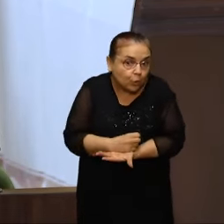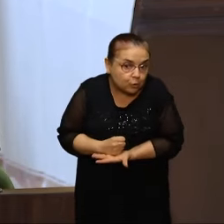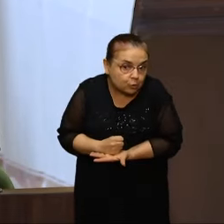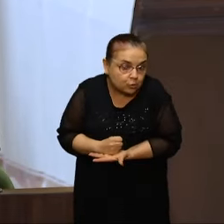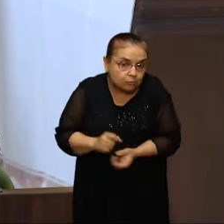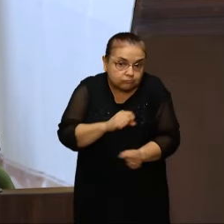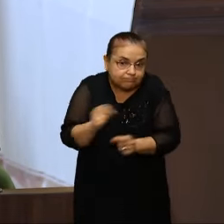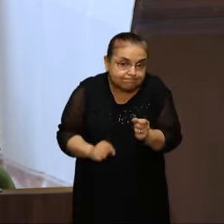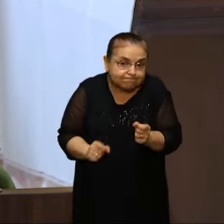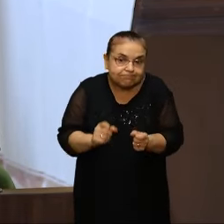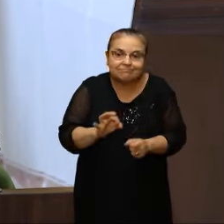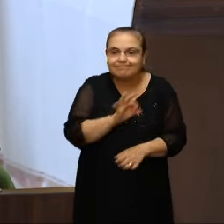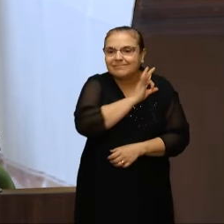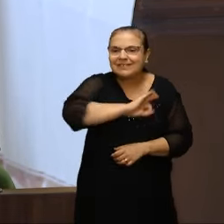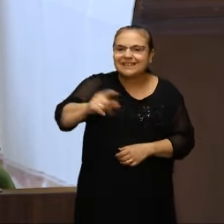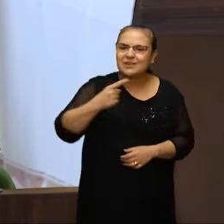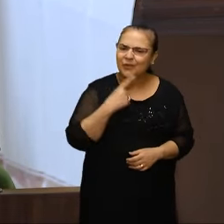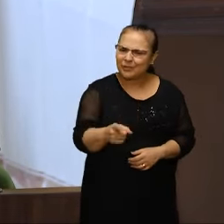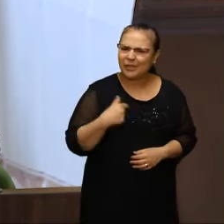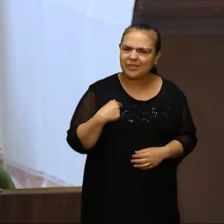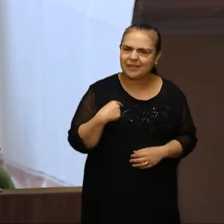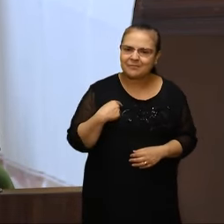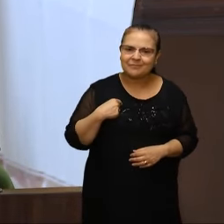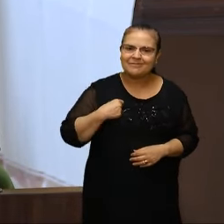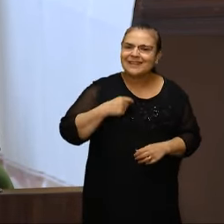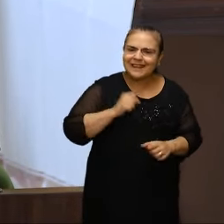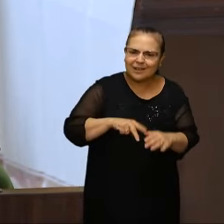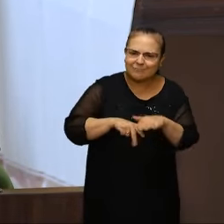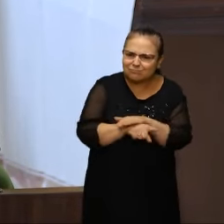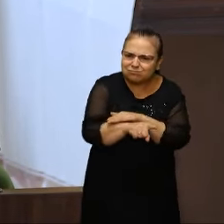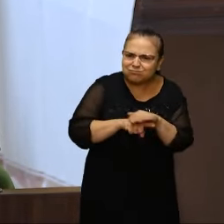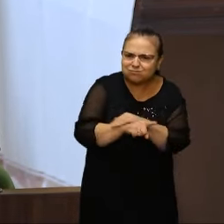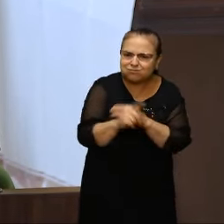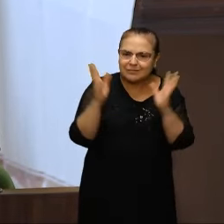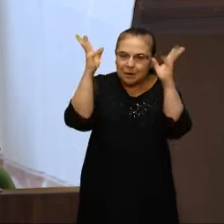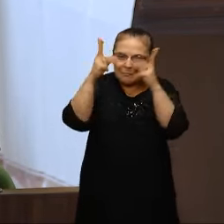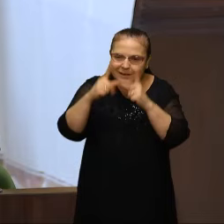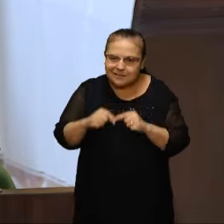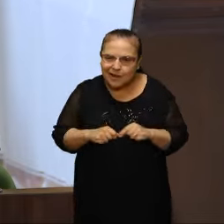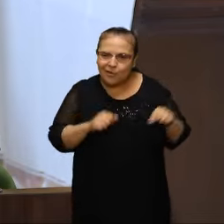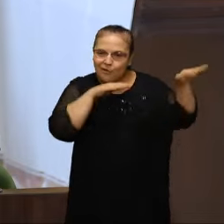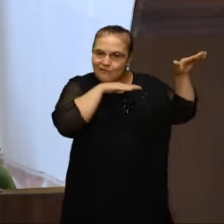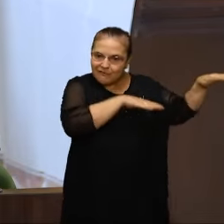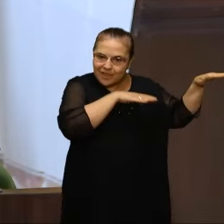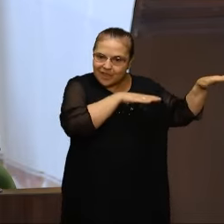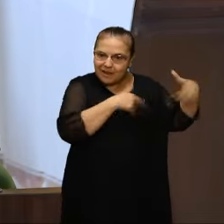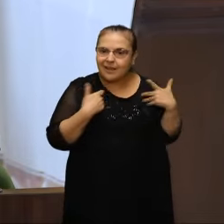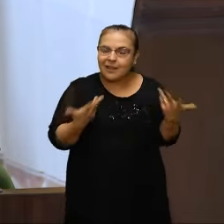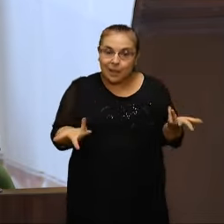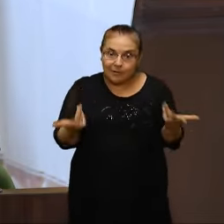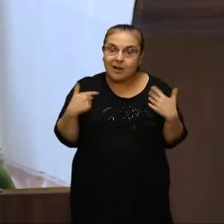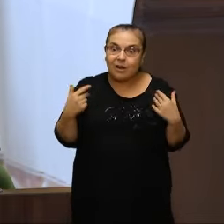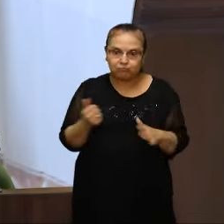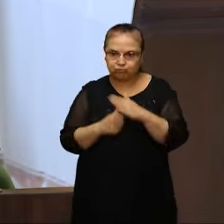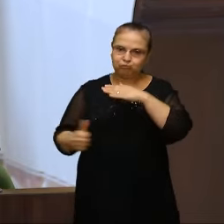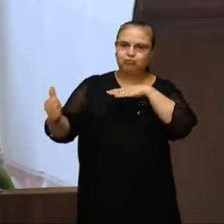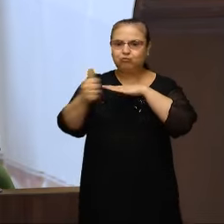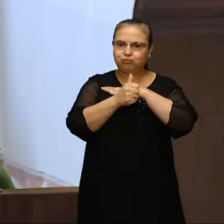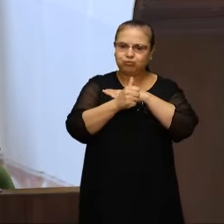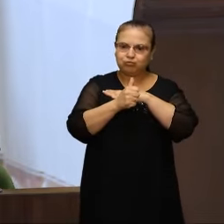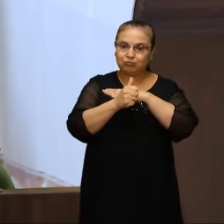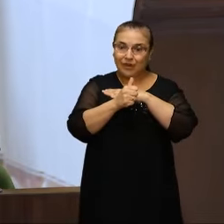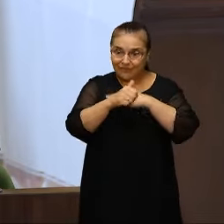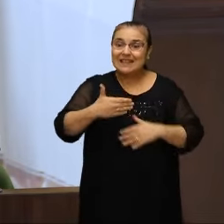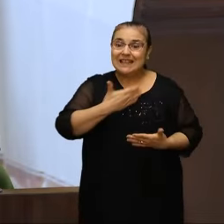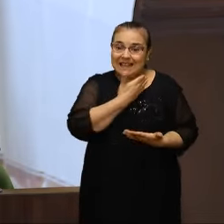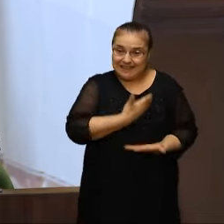el Señor dijo: ¿quién es el administrador fiel y prudente, a quien el Señor pondrá al frente de su servidumbre para